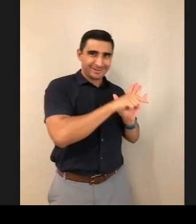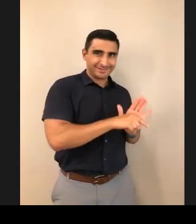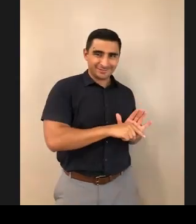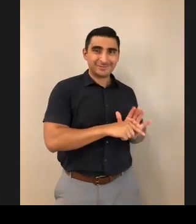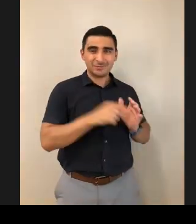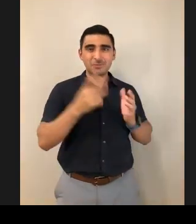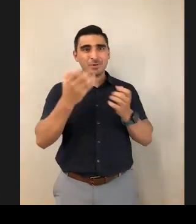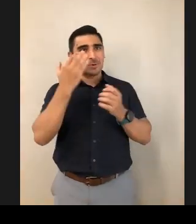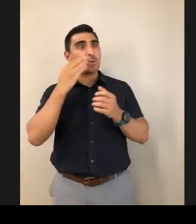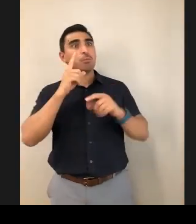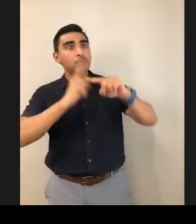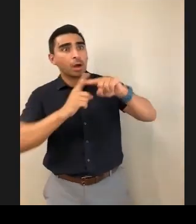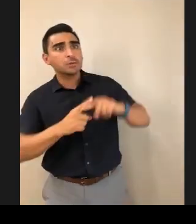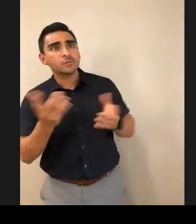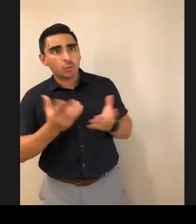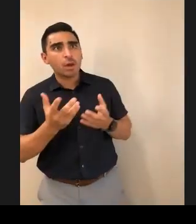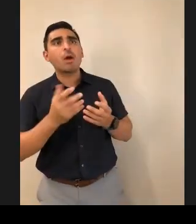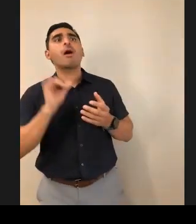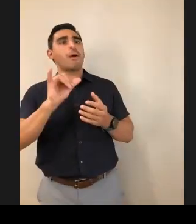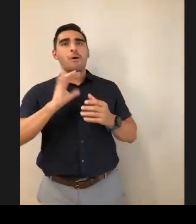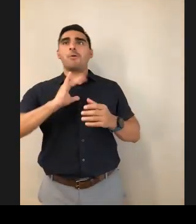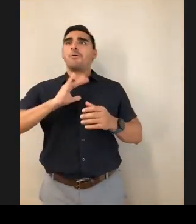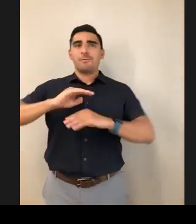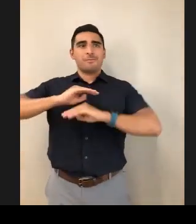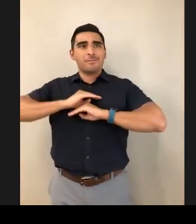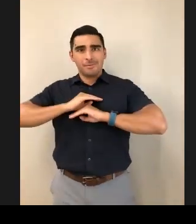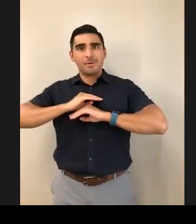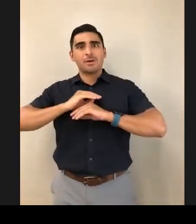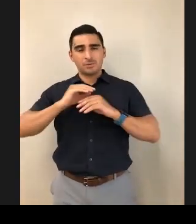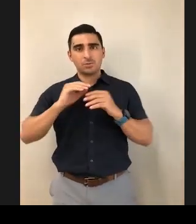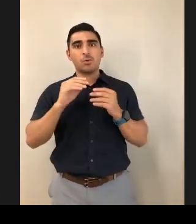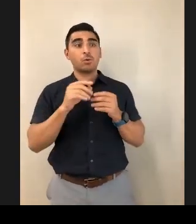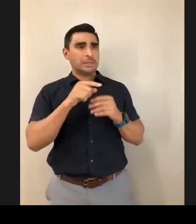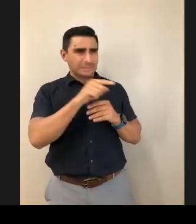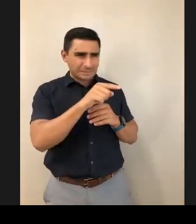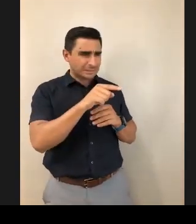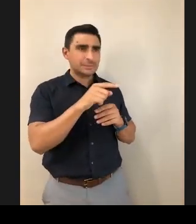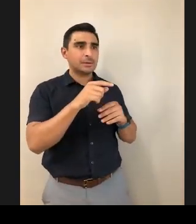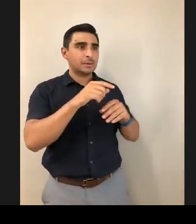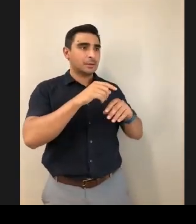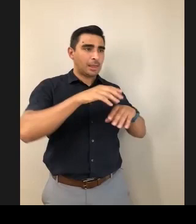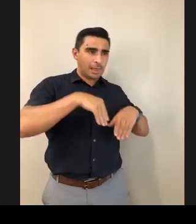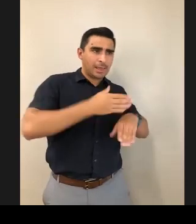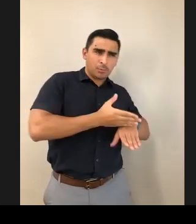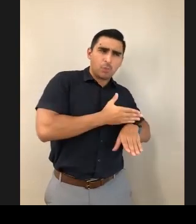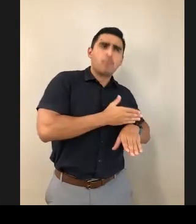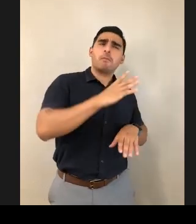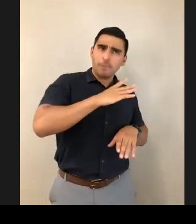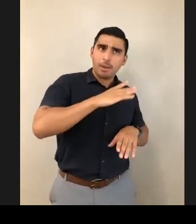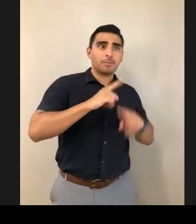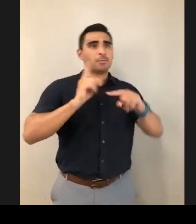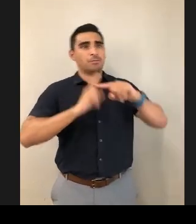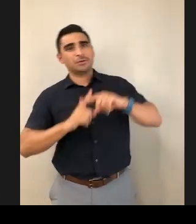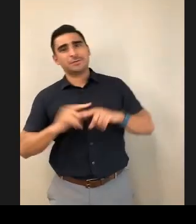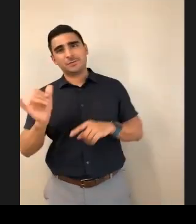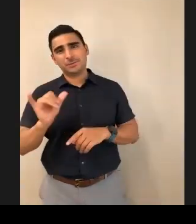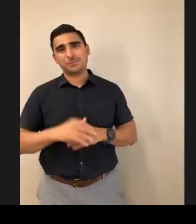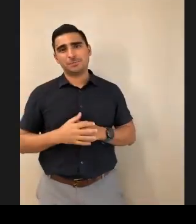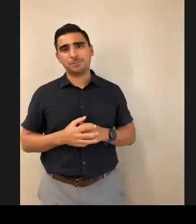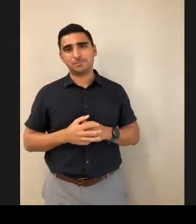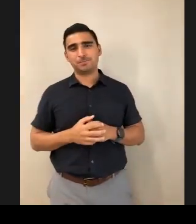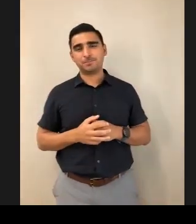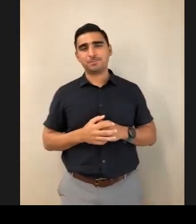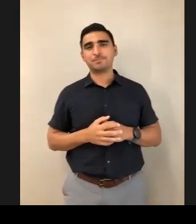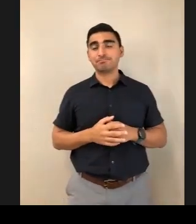las cosas que se están haciendo bien. Sería muy bonito para la comunidad escuchar las cosas que van bien y